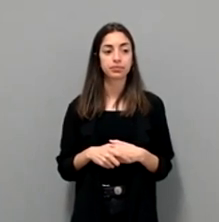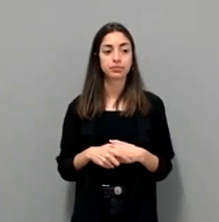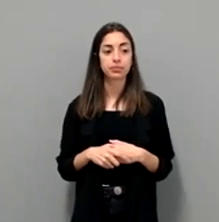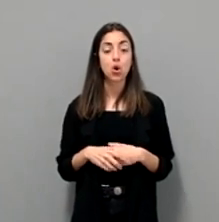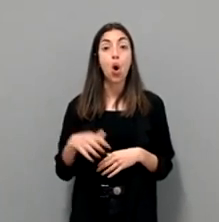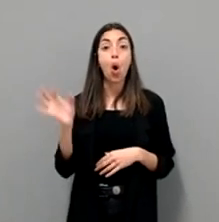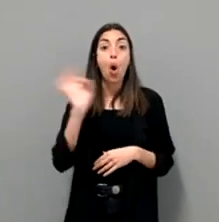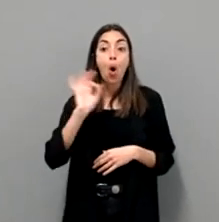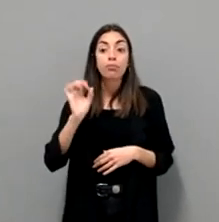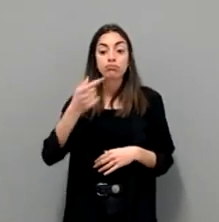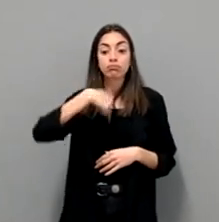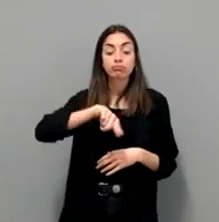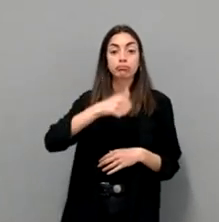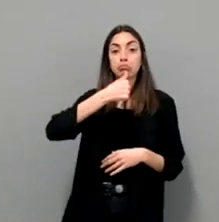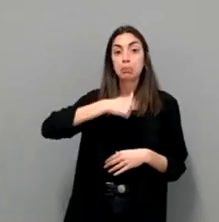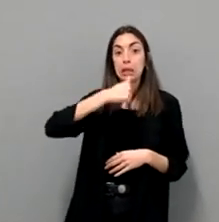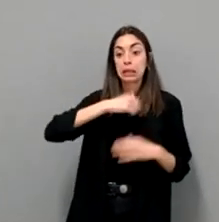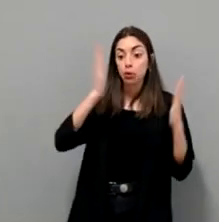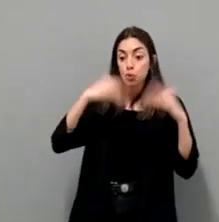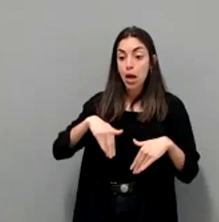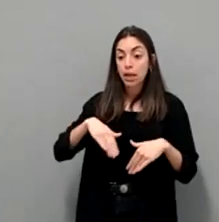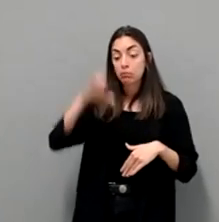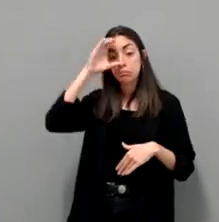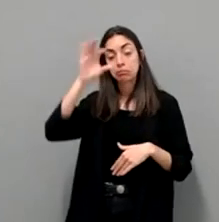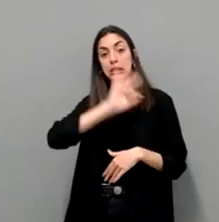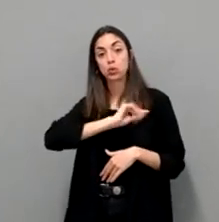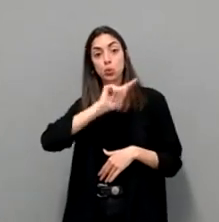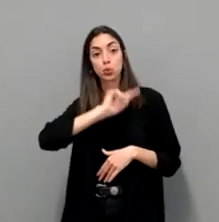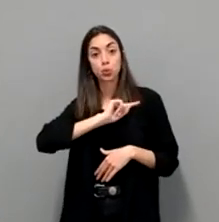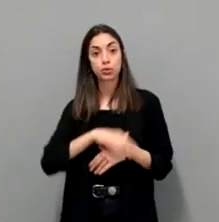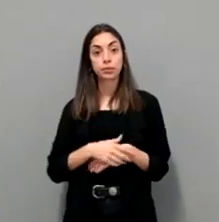O no tienen paciencia para escucharnos.